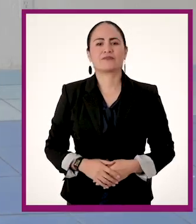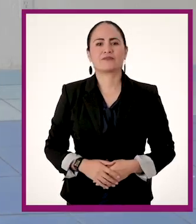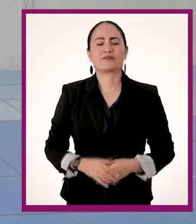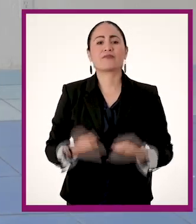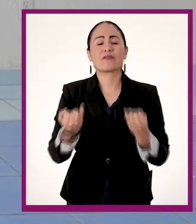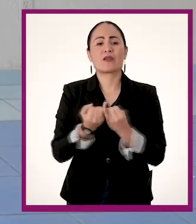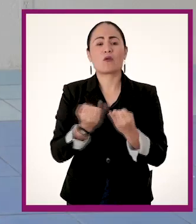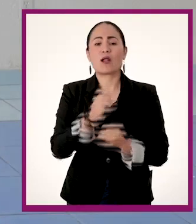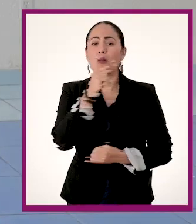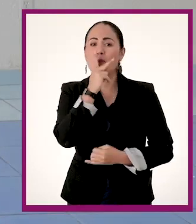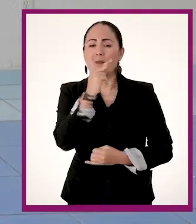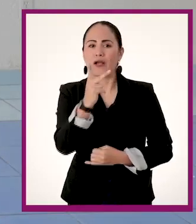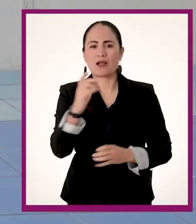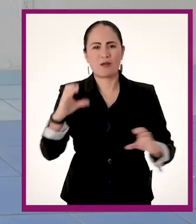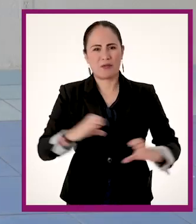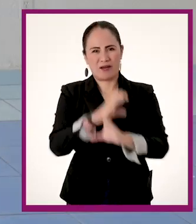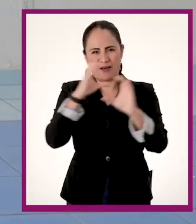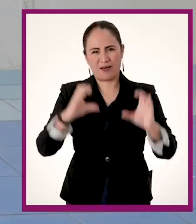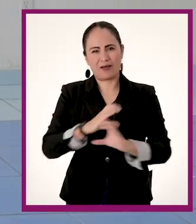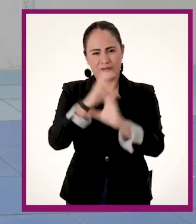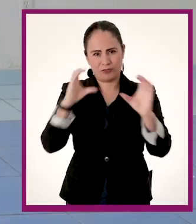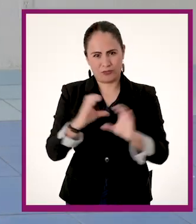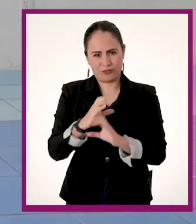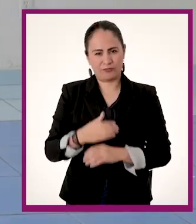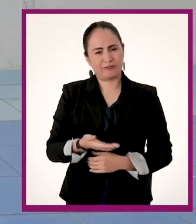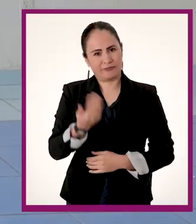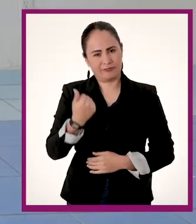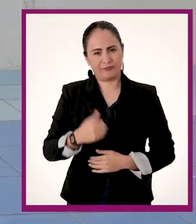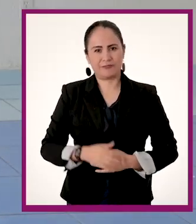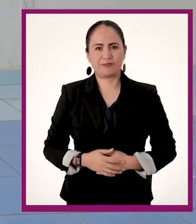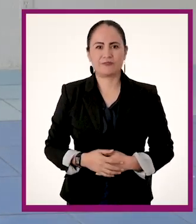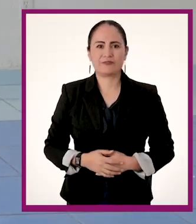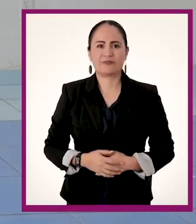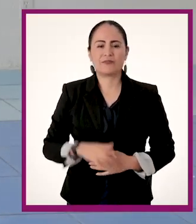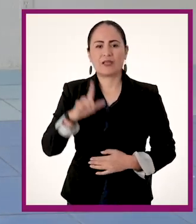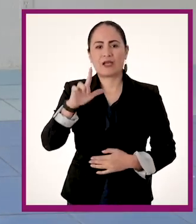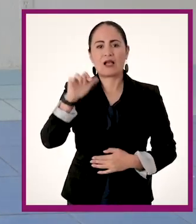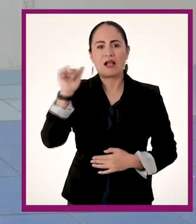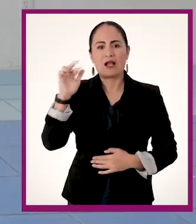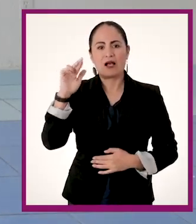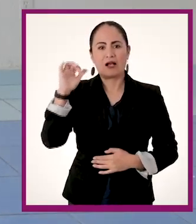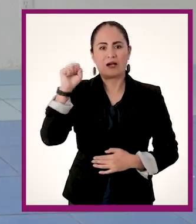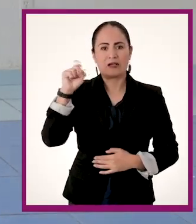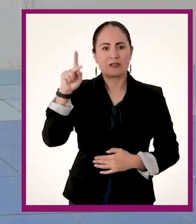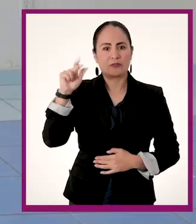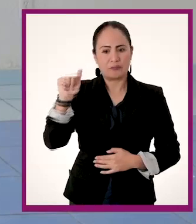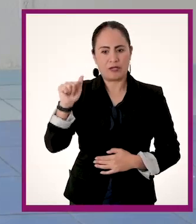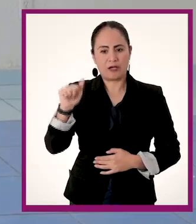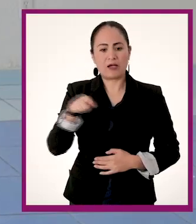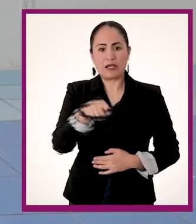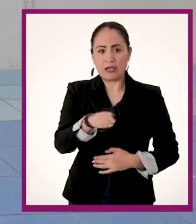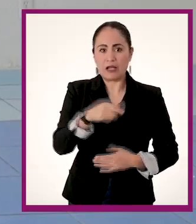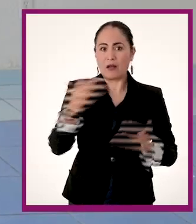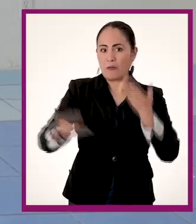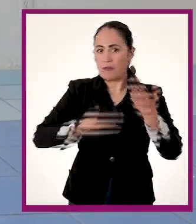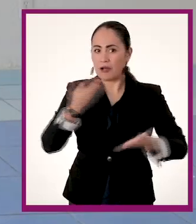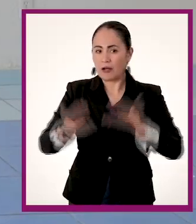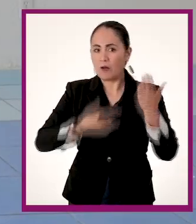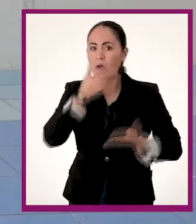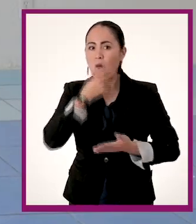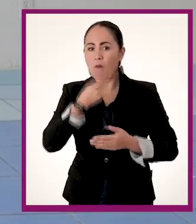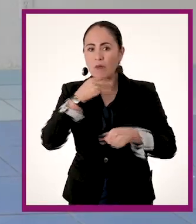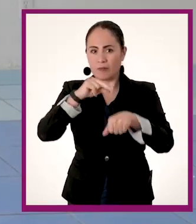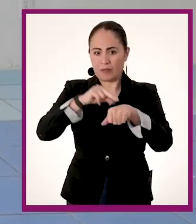acompañada por la primera frase de la canción. Vamos a hacerlo. La raspa la bailó un